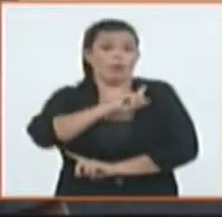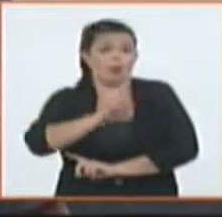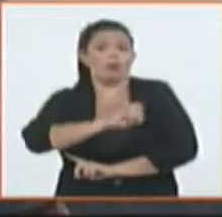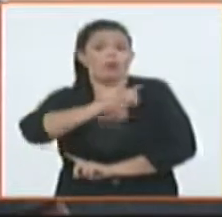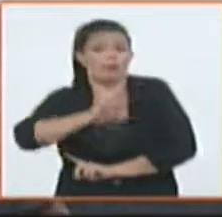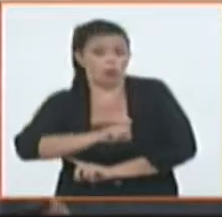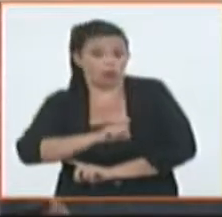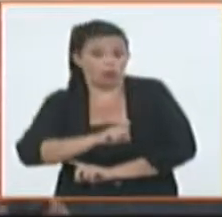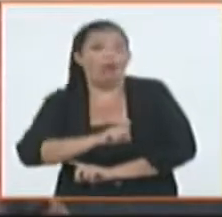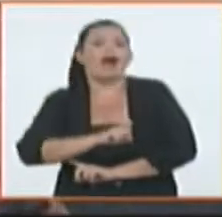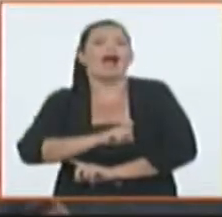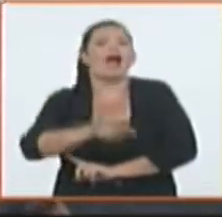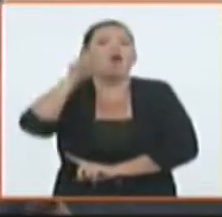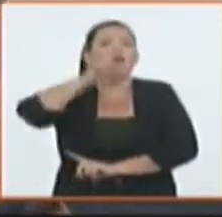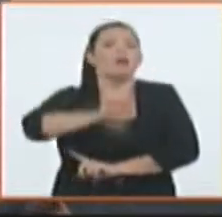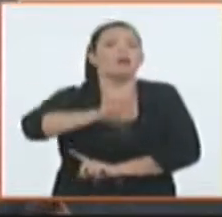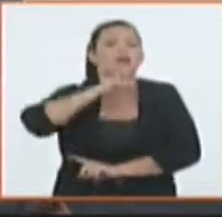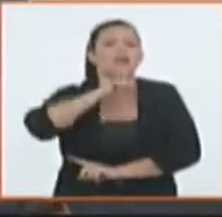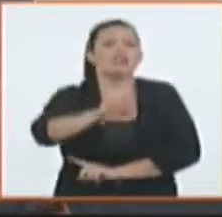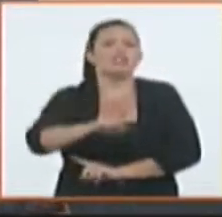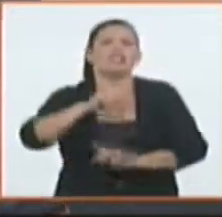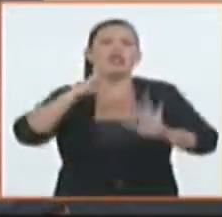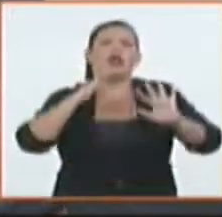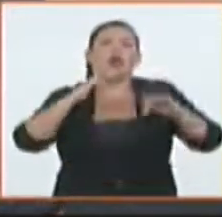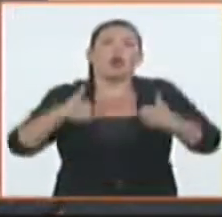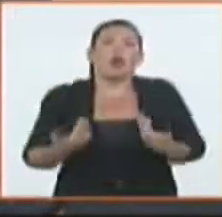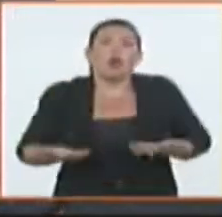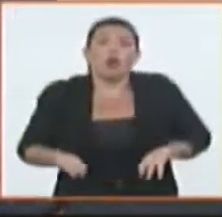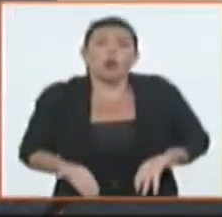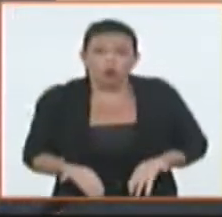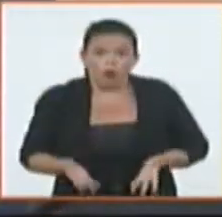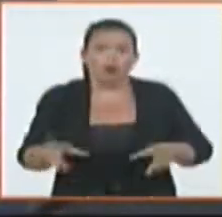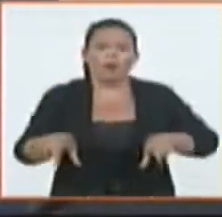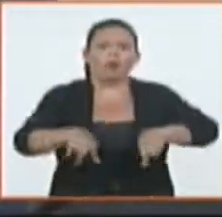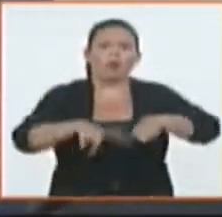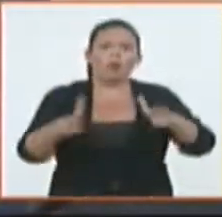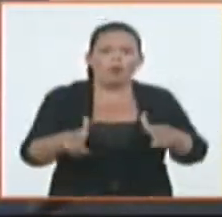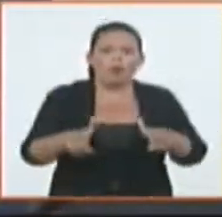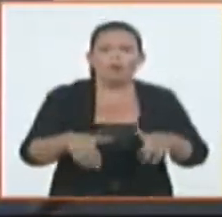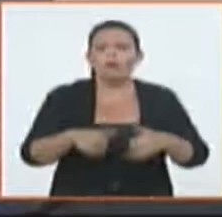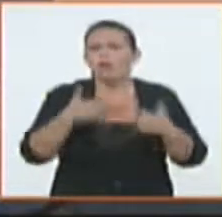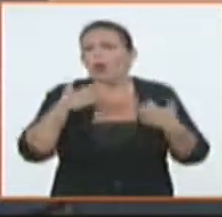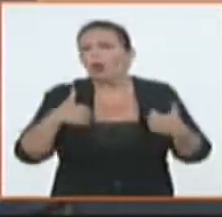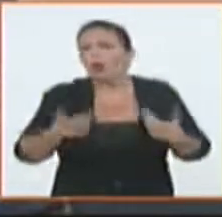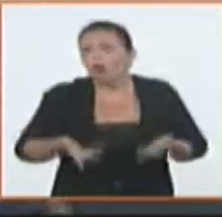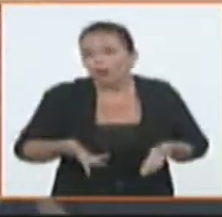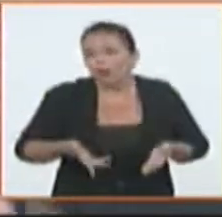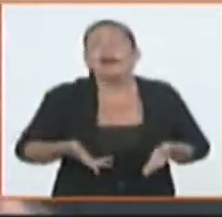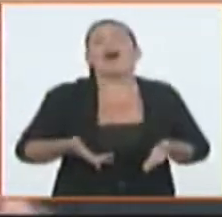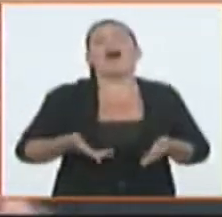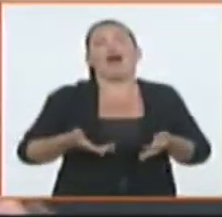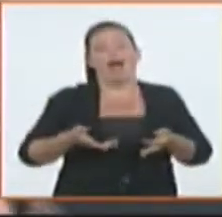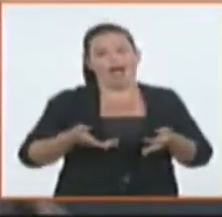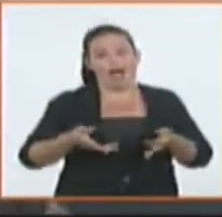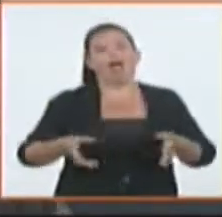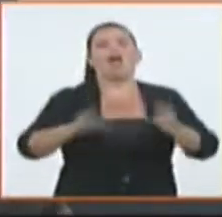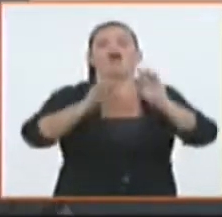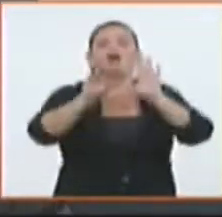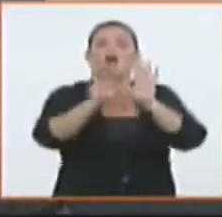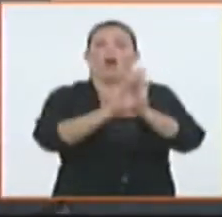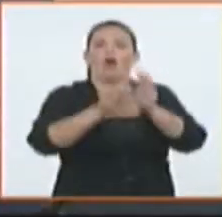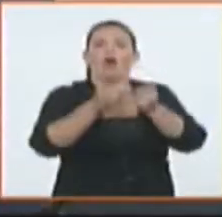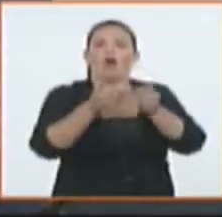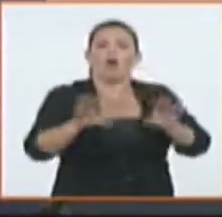articula y entonces se causa esa participación, que es convenciendo, argumentando, movilizando y dándole espacio